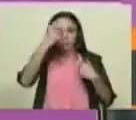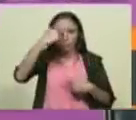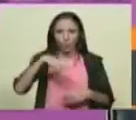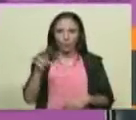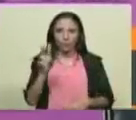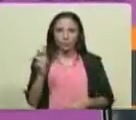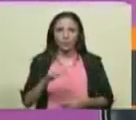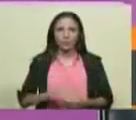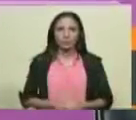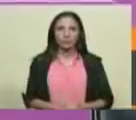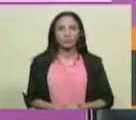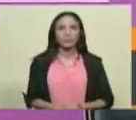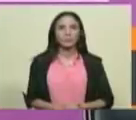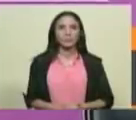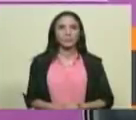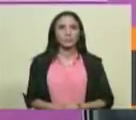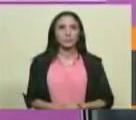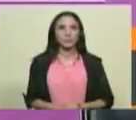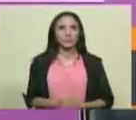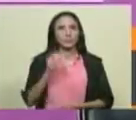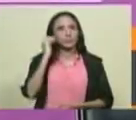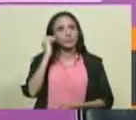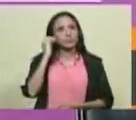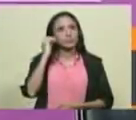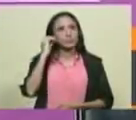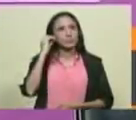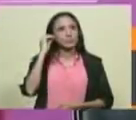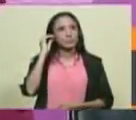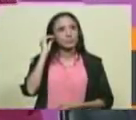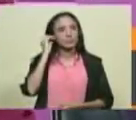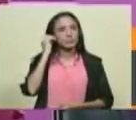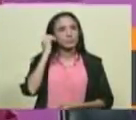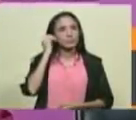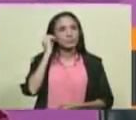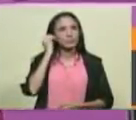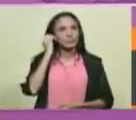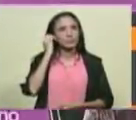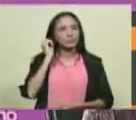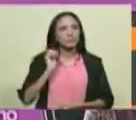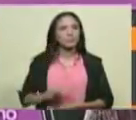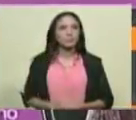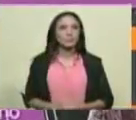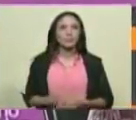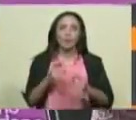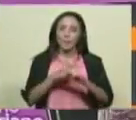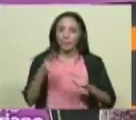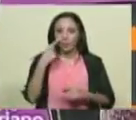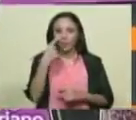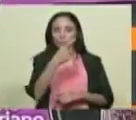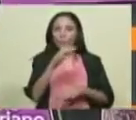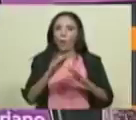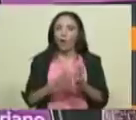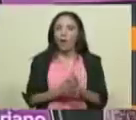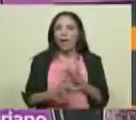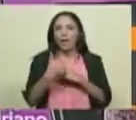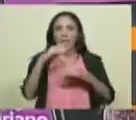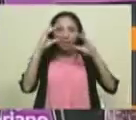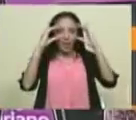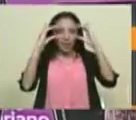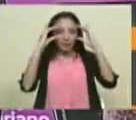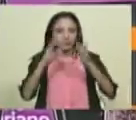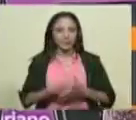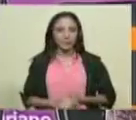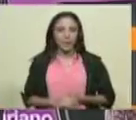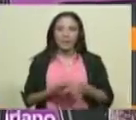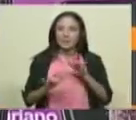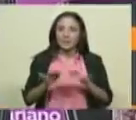la secretaria general del Movimiento Sociopolítico para ganar las elecciones el 20 de mayo, Delcy Rodríguez. Dos